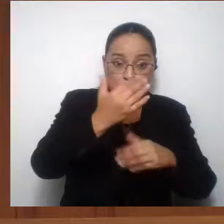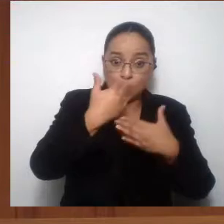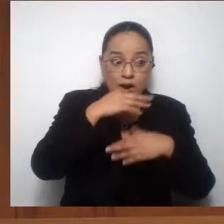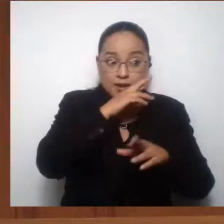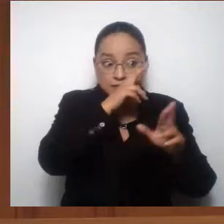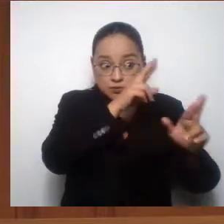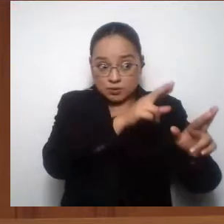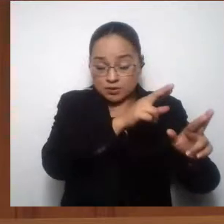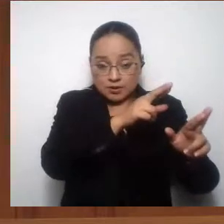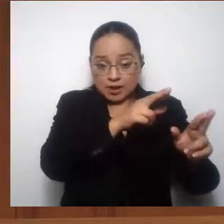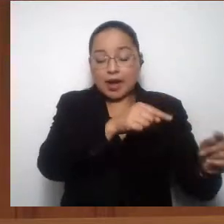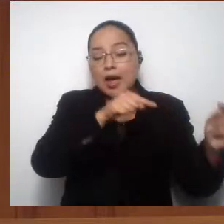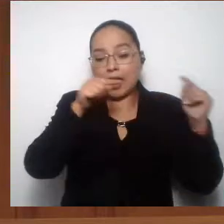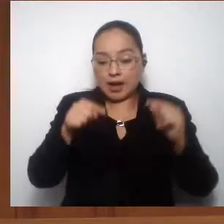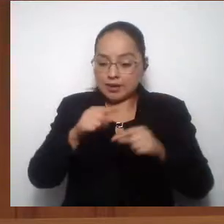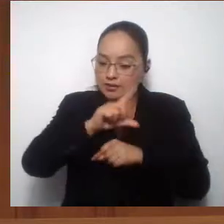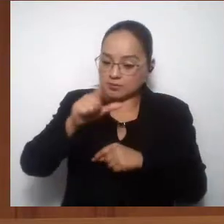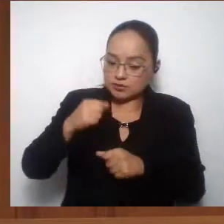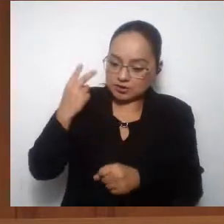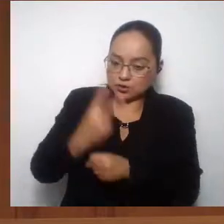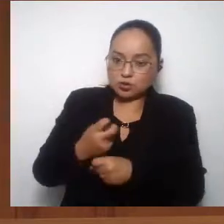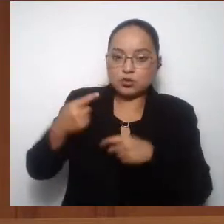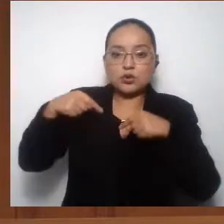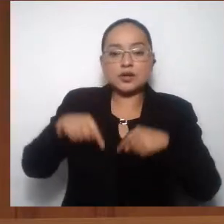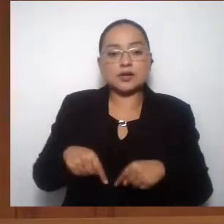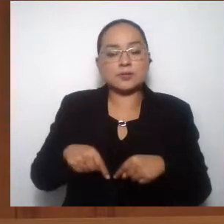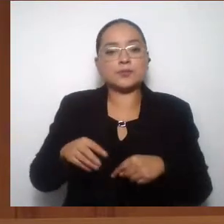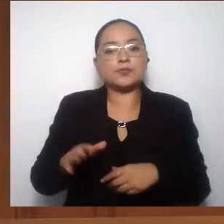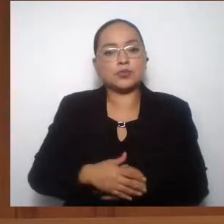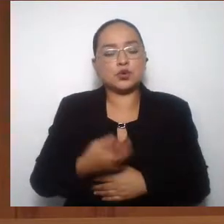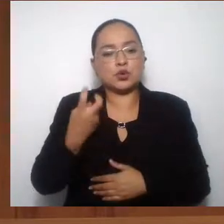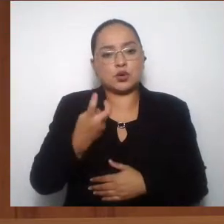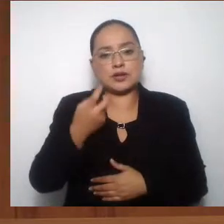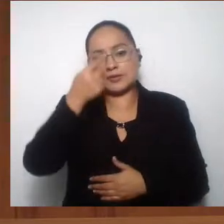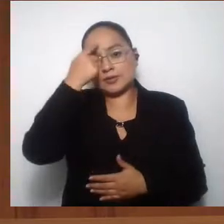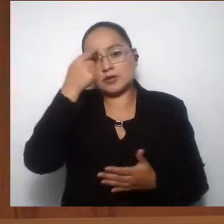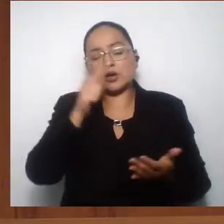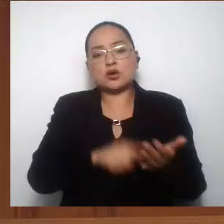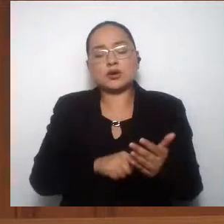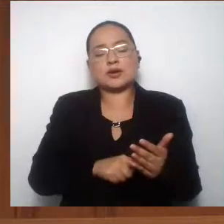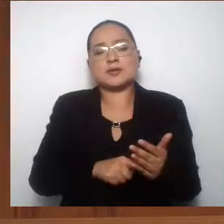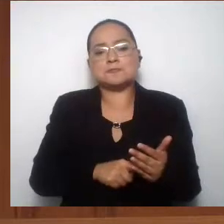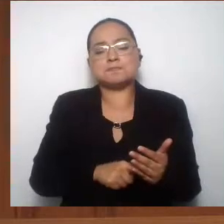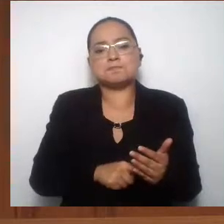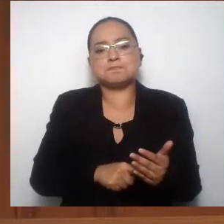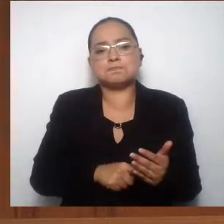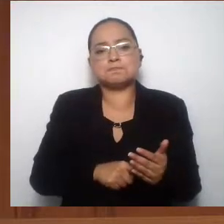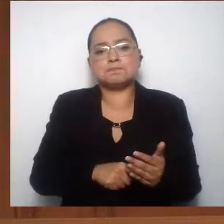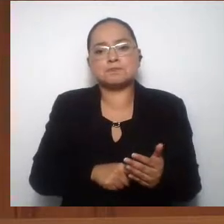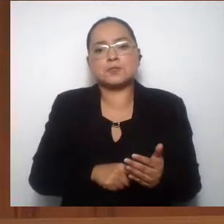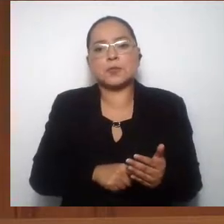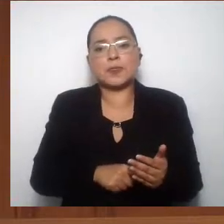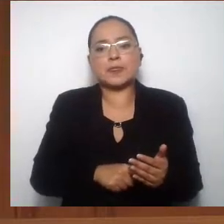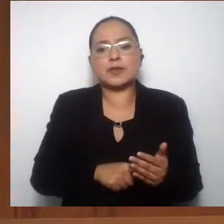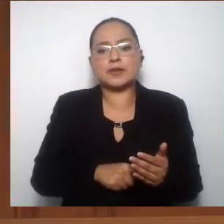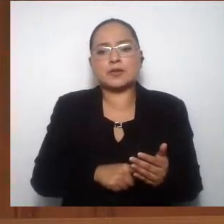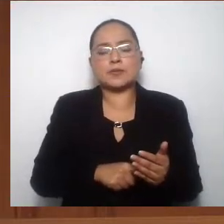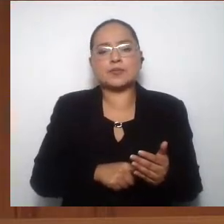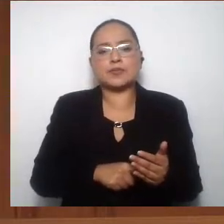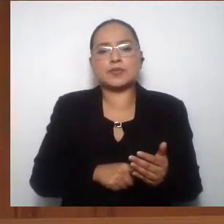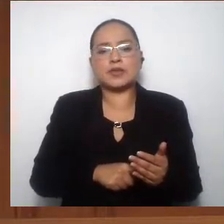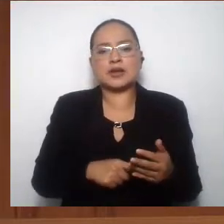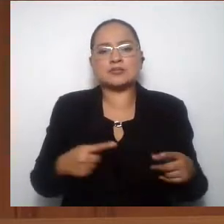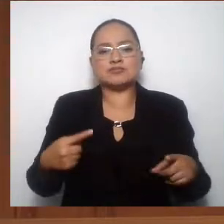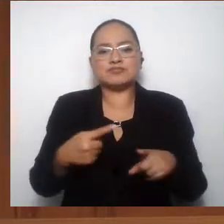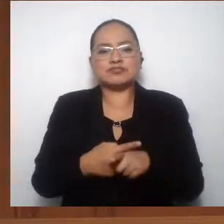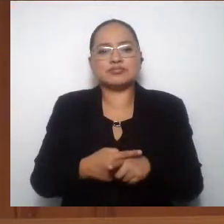eso. Por tanto, creo que se ha utilizado el sentido contrario a la